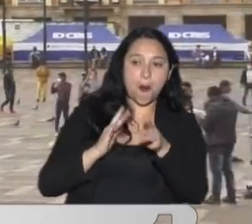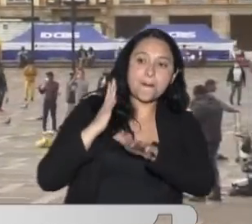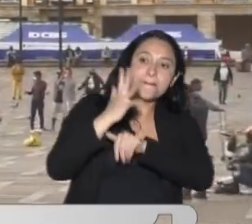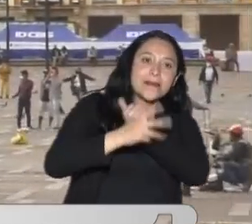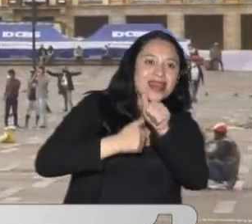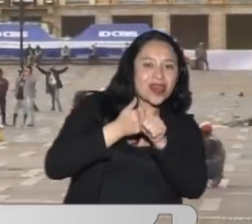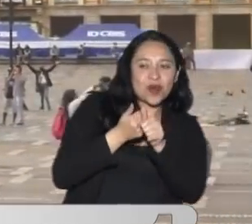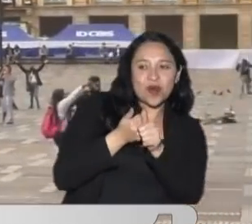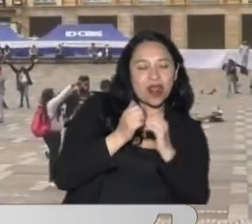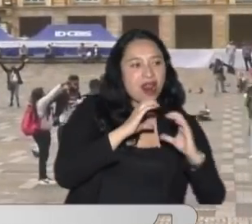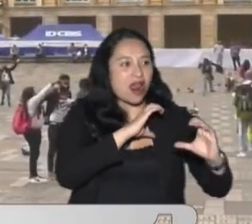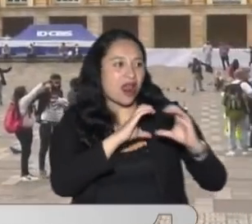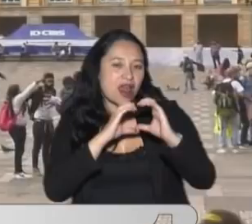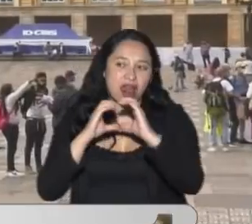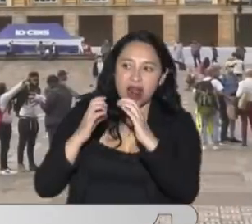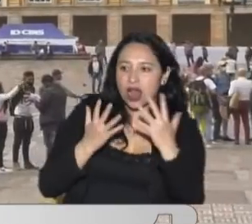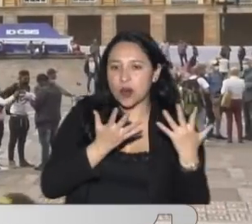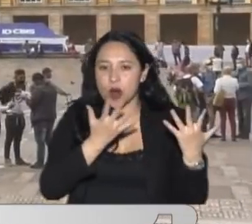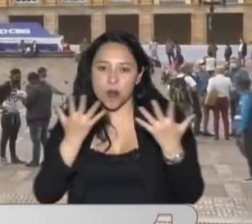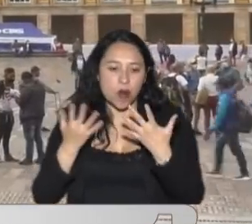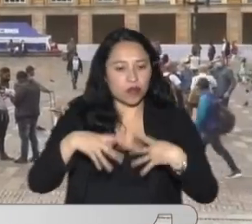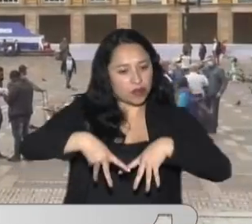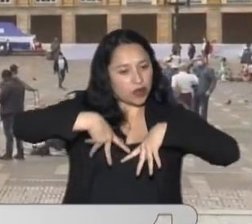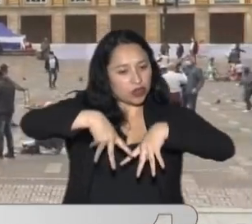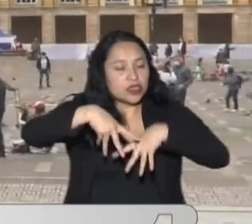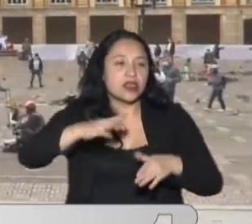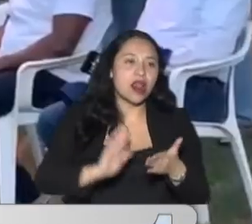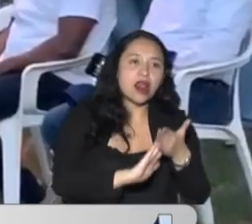de esta protesta que se lleva a cabo en la capital.